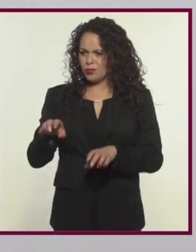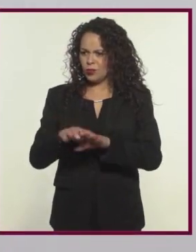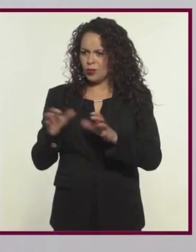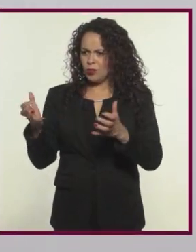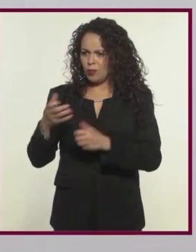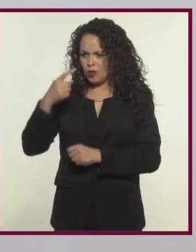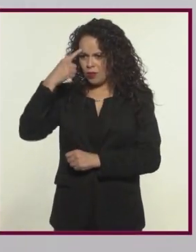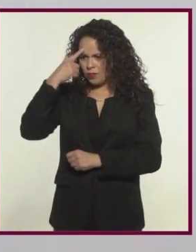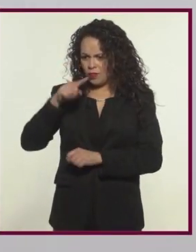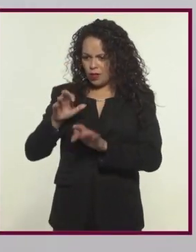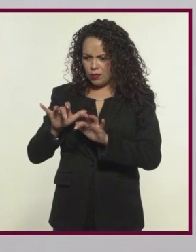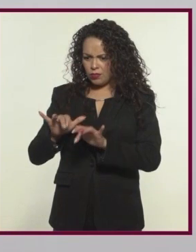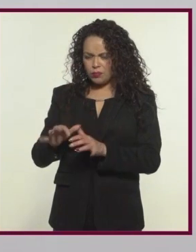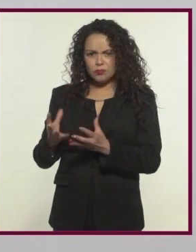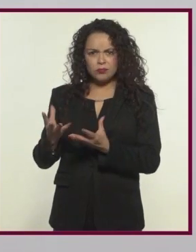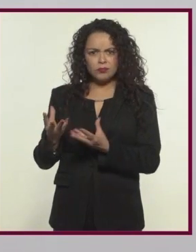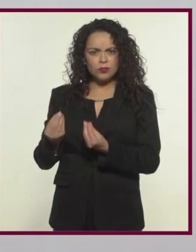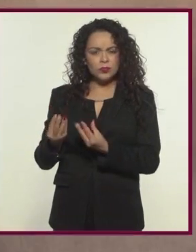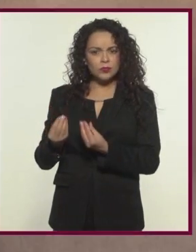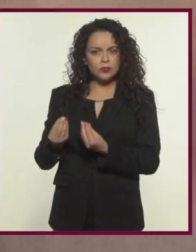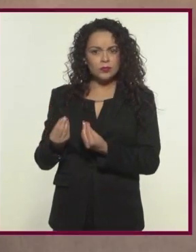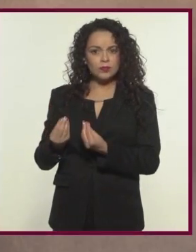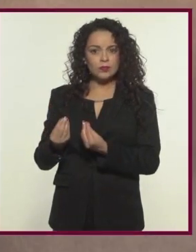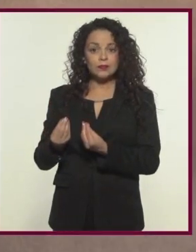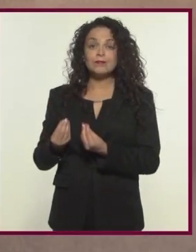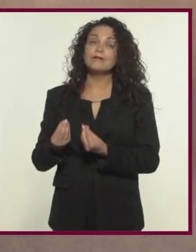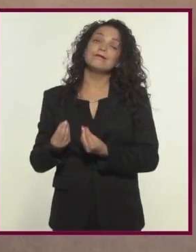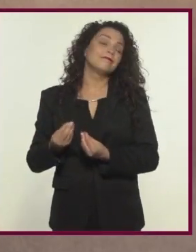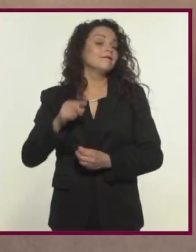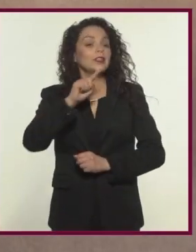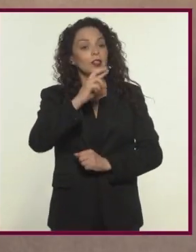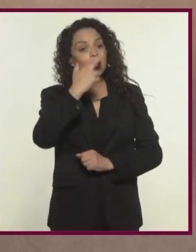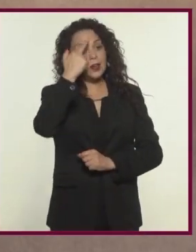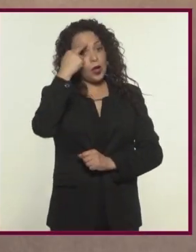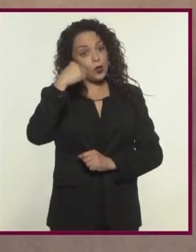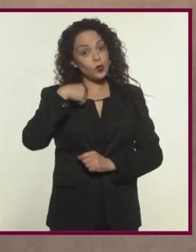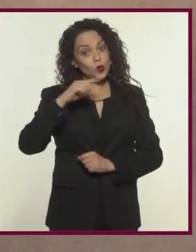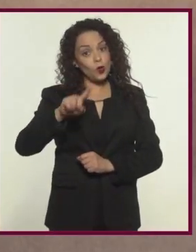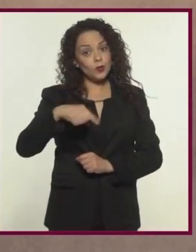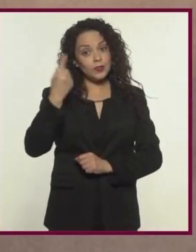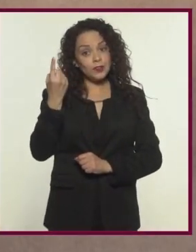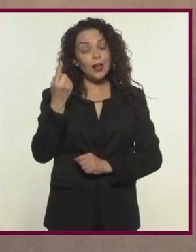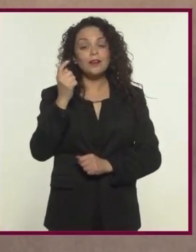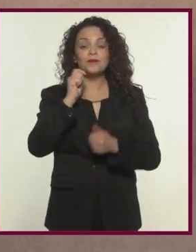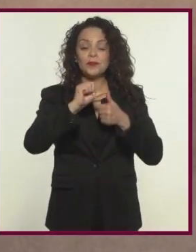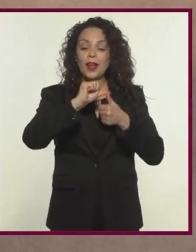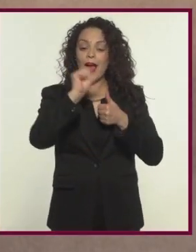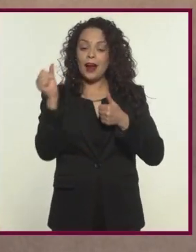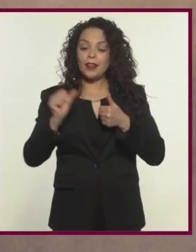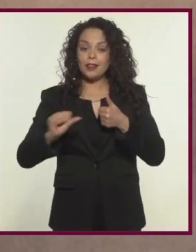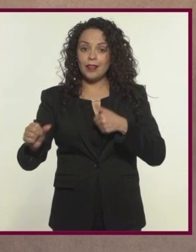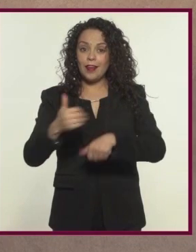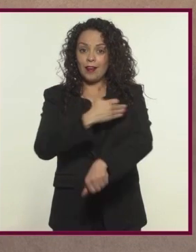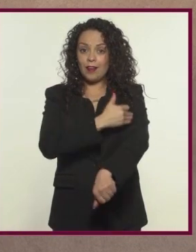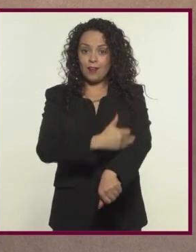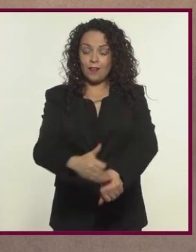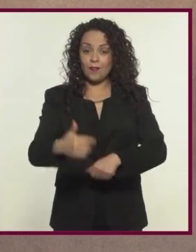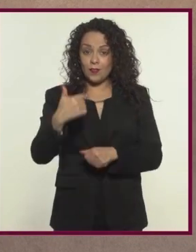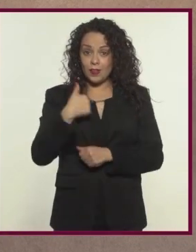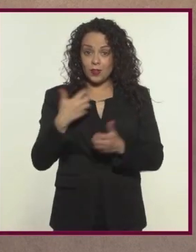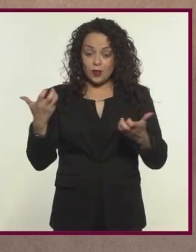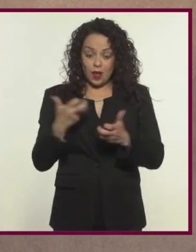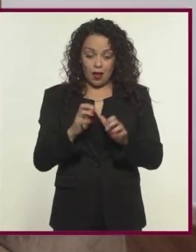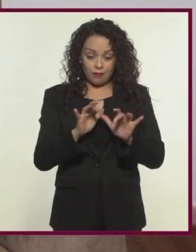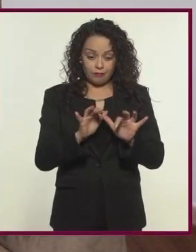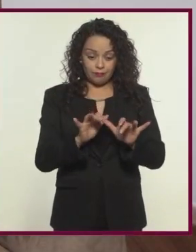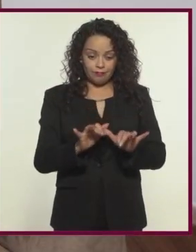¿Cómo le haces para escribir tanto? Recuerda, hermana, que yo soy el artista de la familia, así que mis dotes de